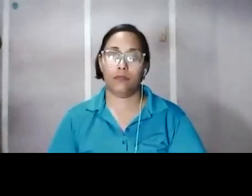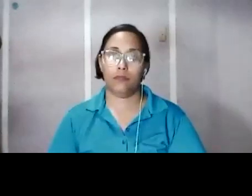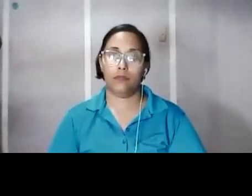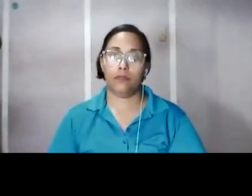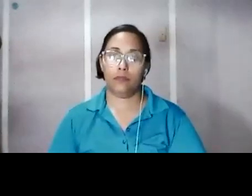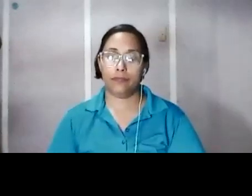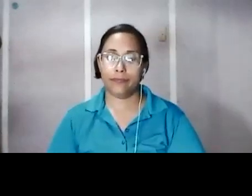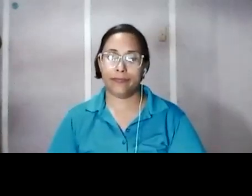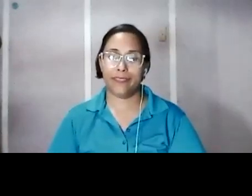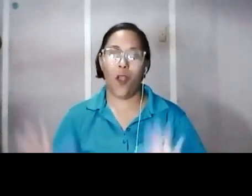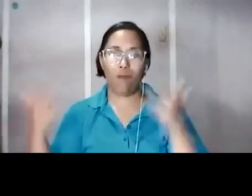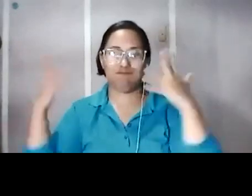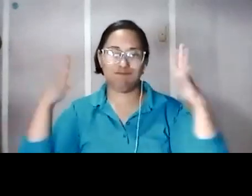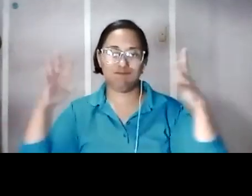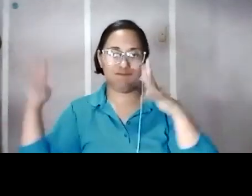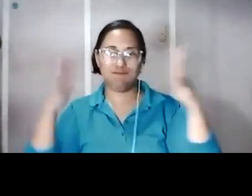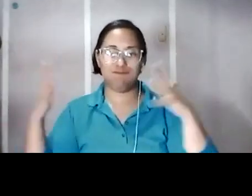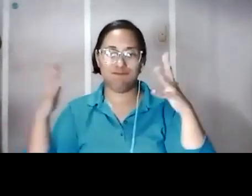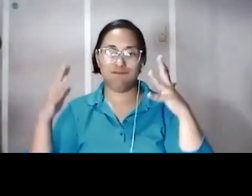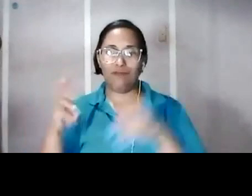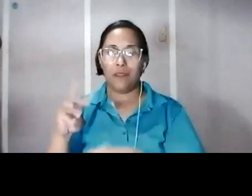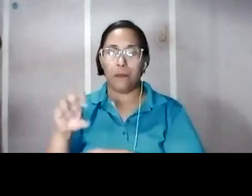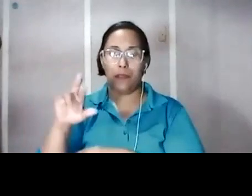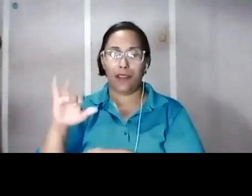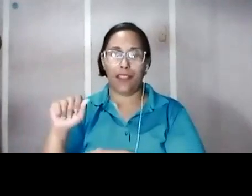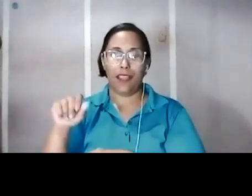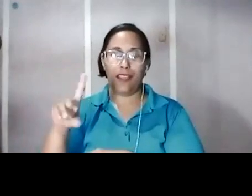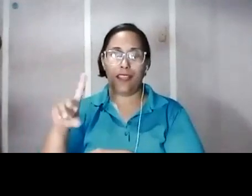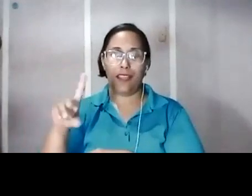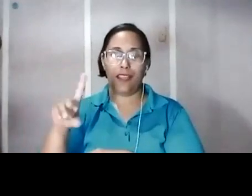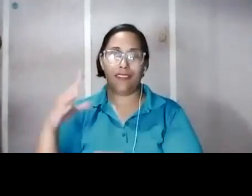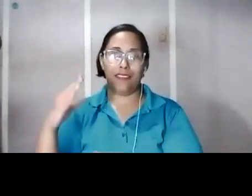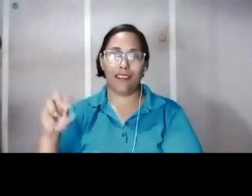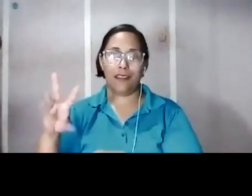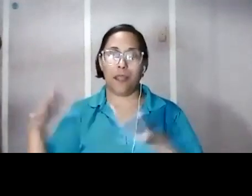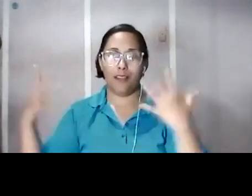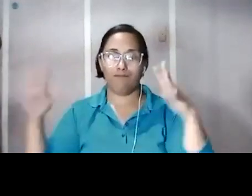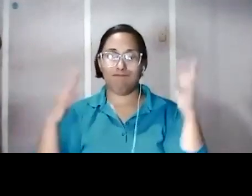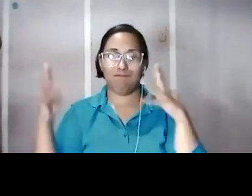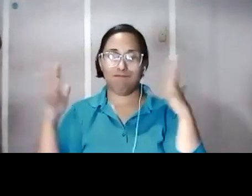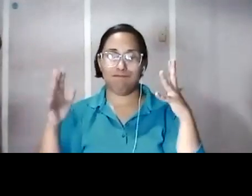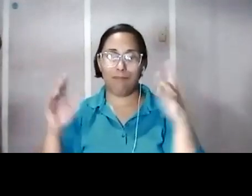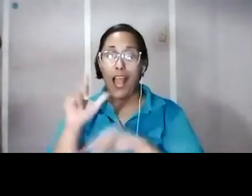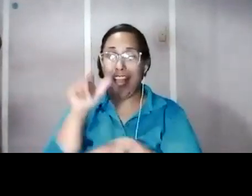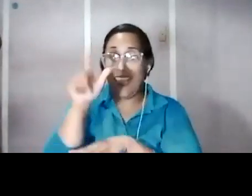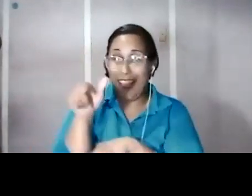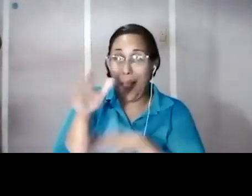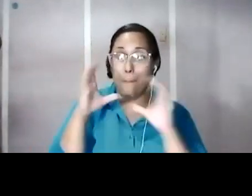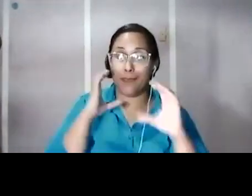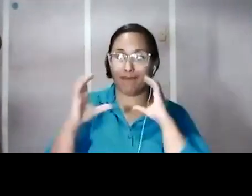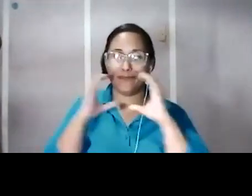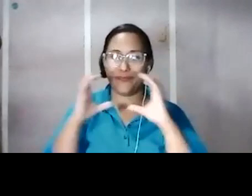Le envío un aplauso a María del Carmen Baerga. Sí, después hablamos, María del